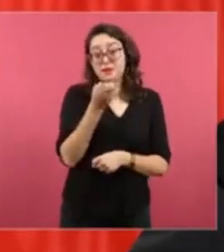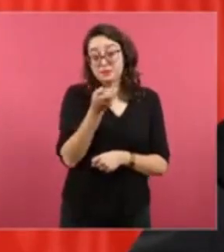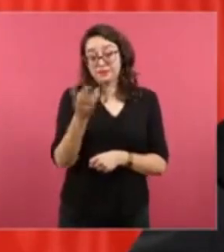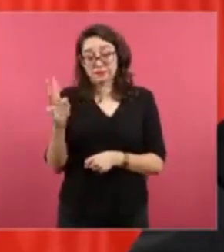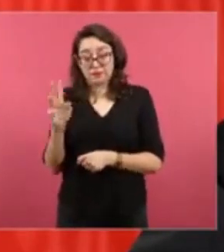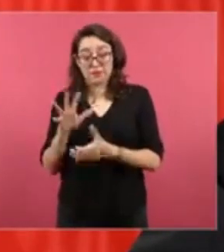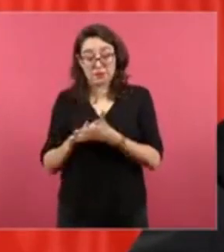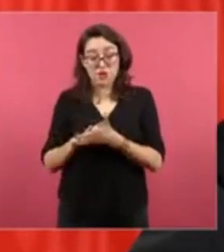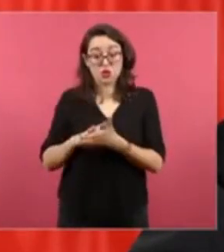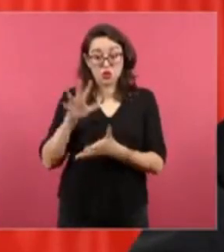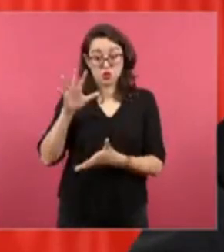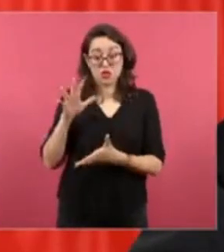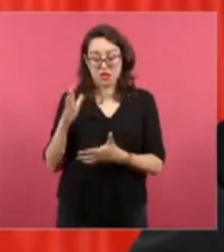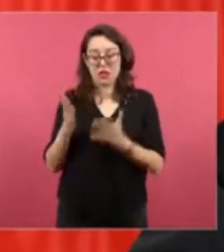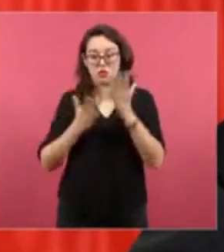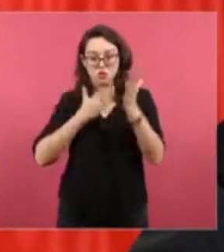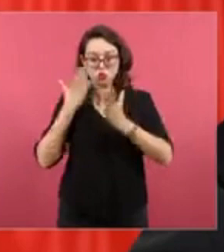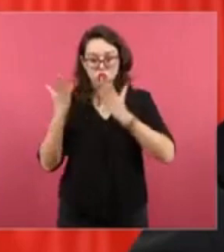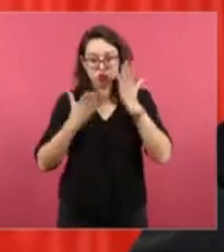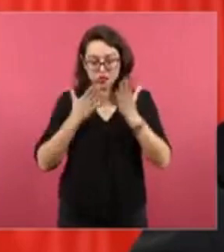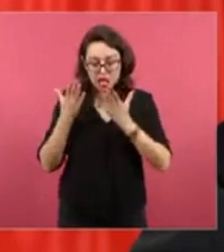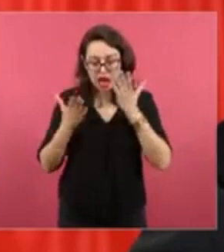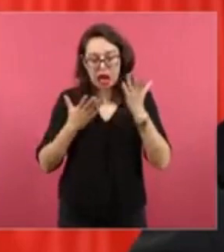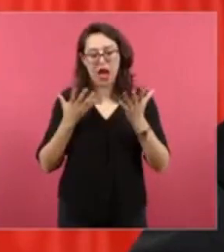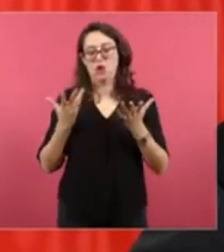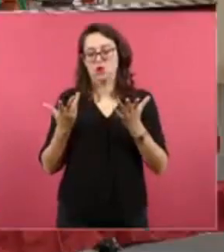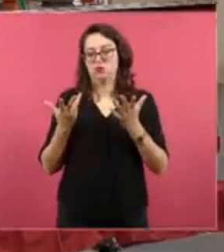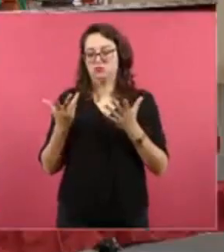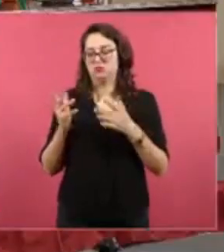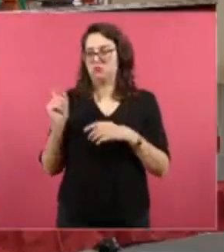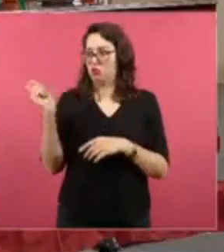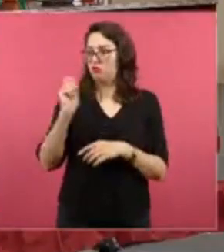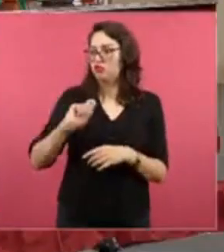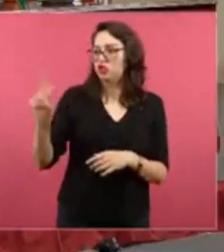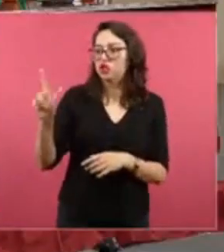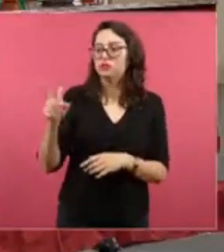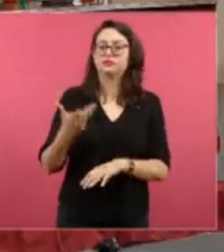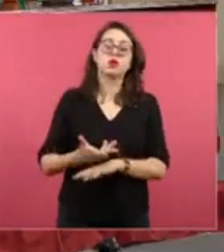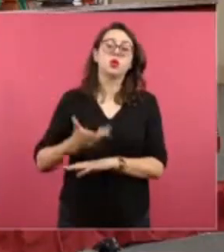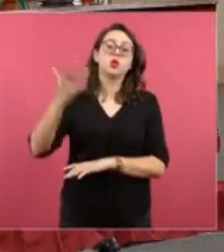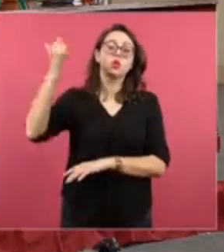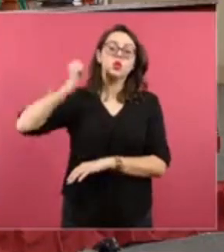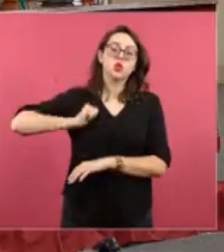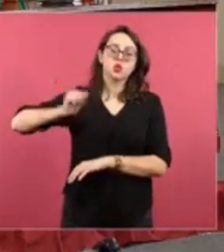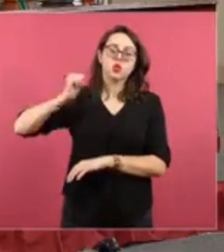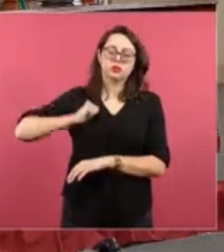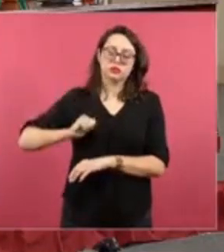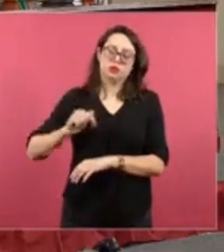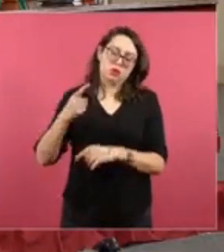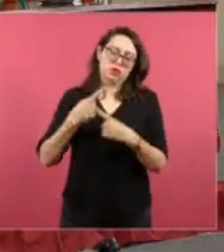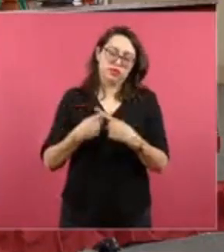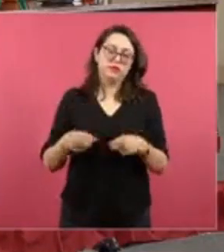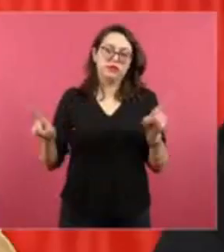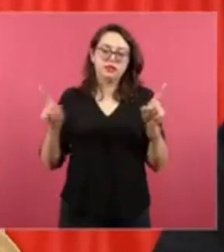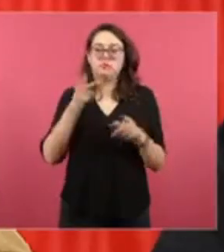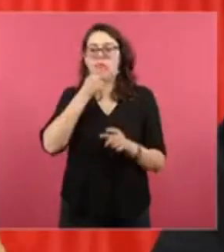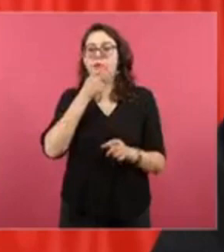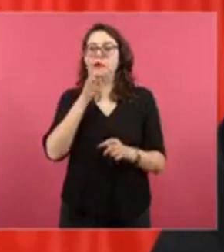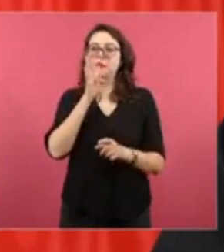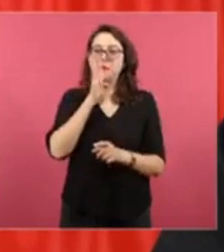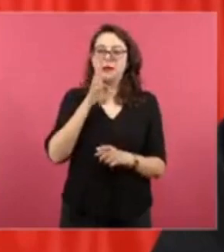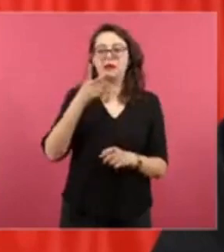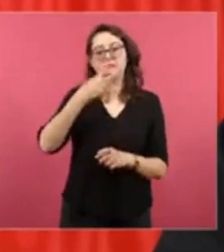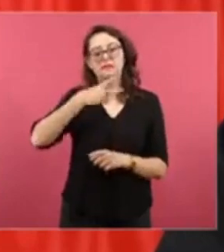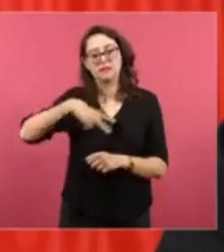estudios. ¿Sí? Antes, en el 58, en los años pasados, pues había mucho analfabetismo y fue una de las luchas